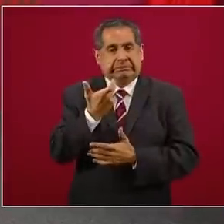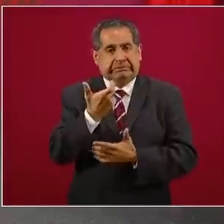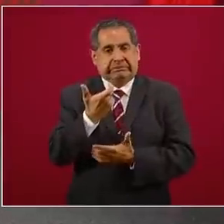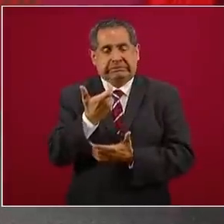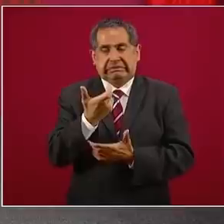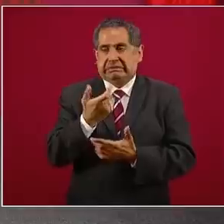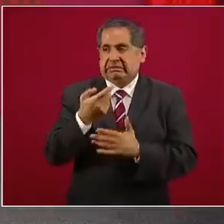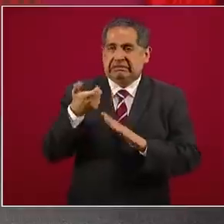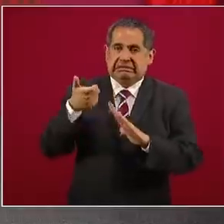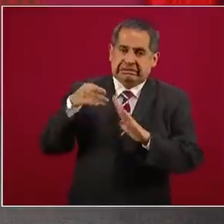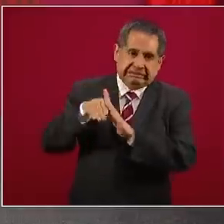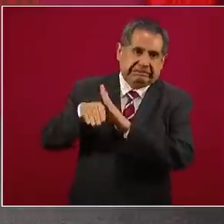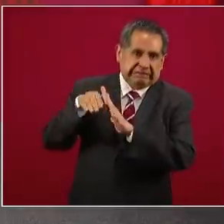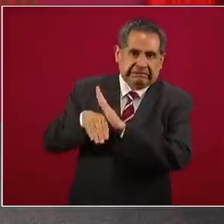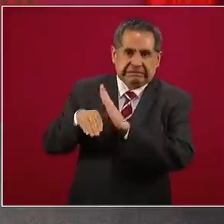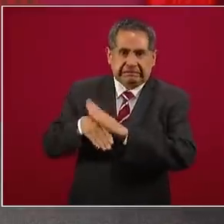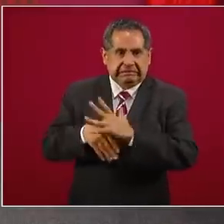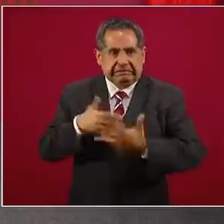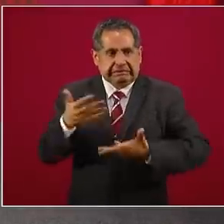económicamente.